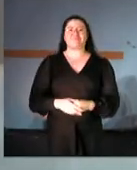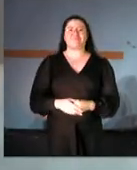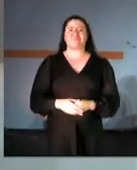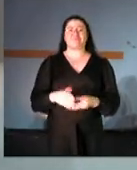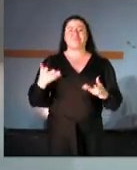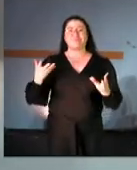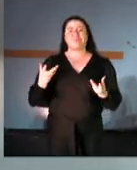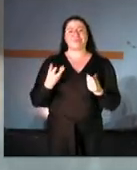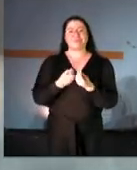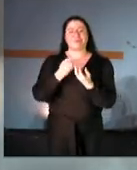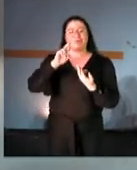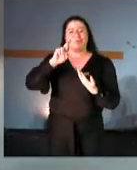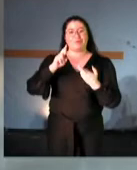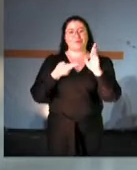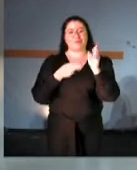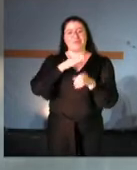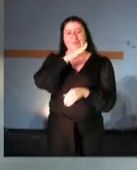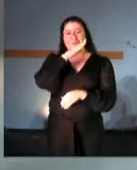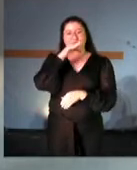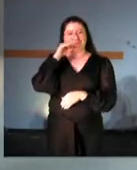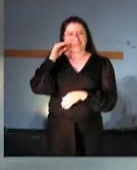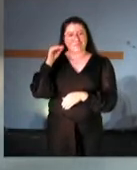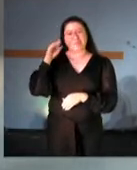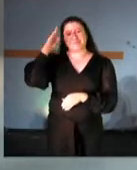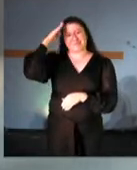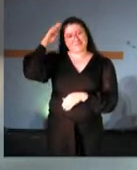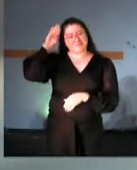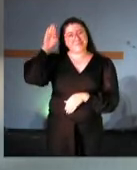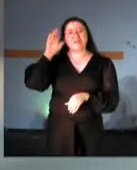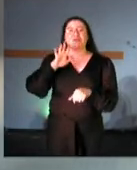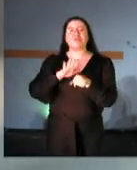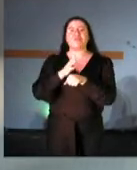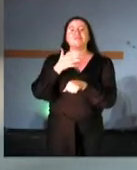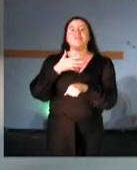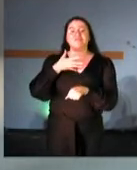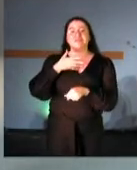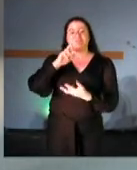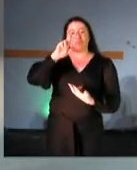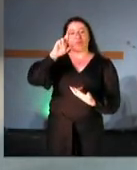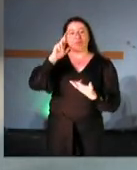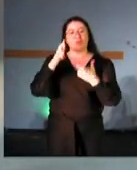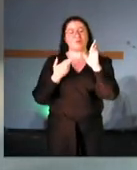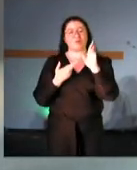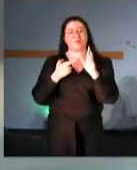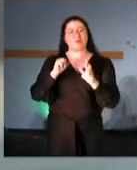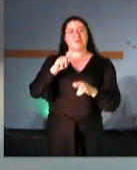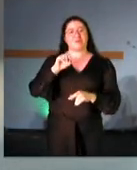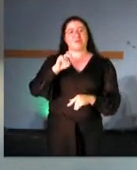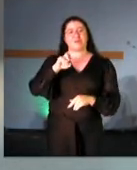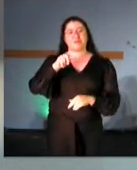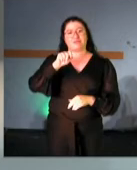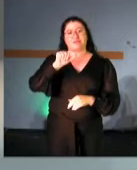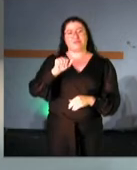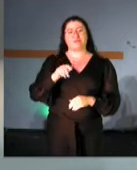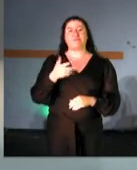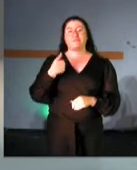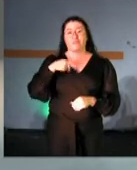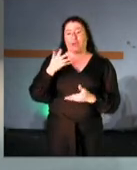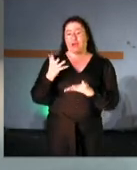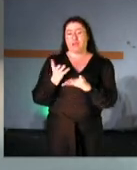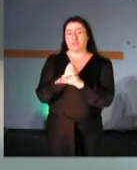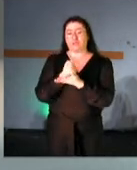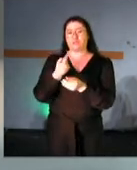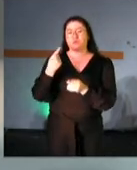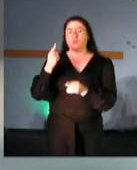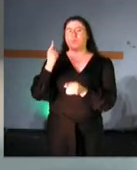Junto con la Revolución Cubana solo tenemos este otro ejemplo, que fue la Revolución Sandinista, que triunfó